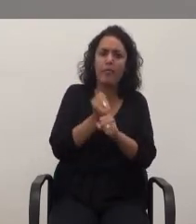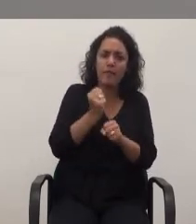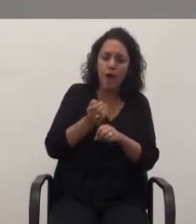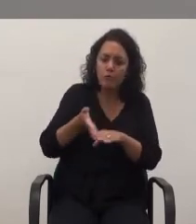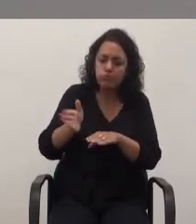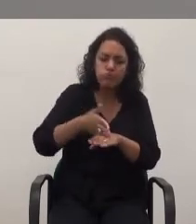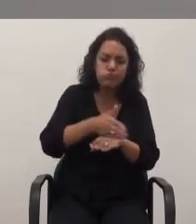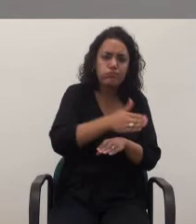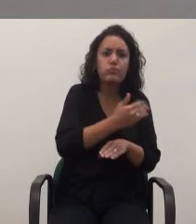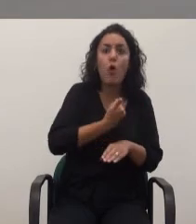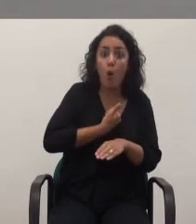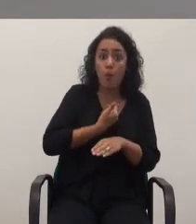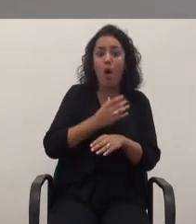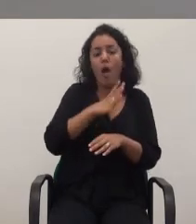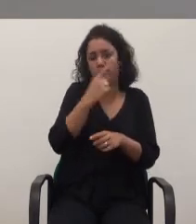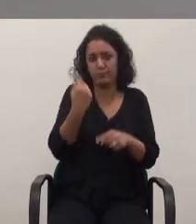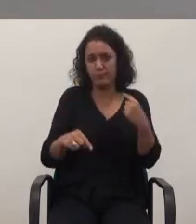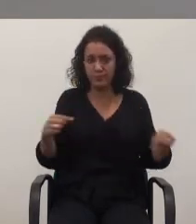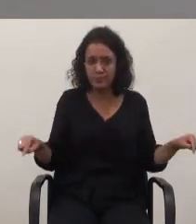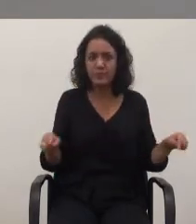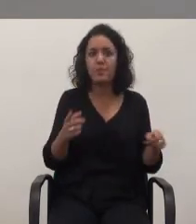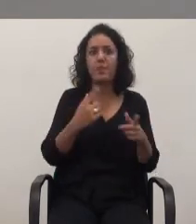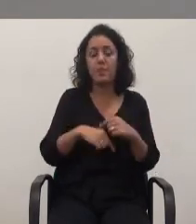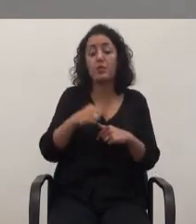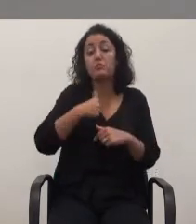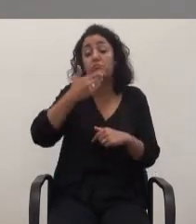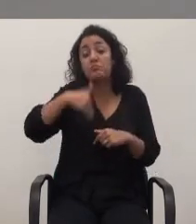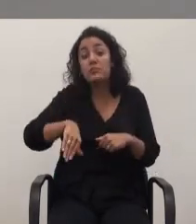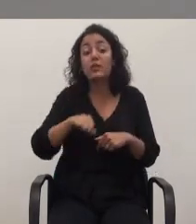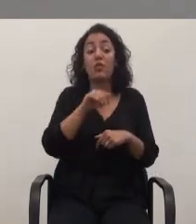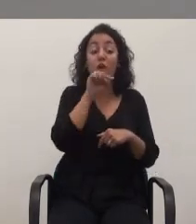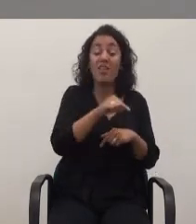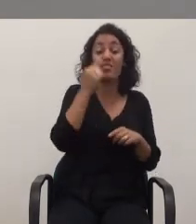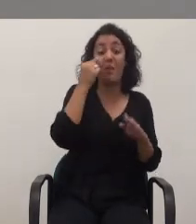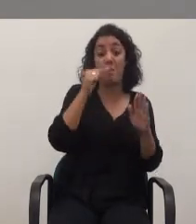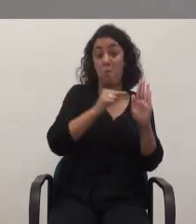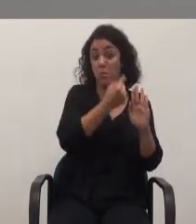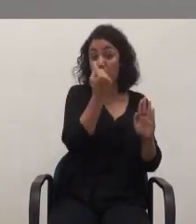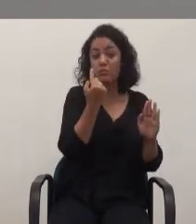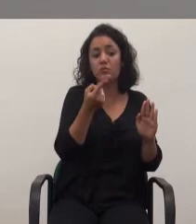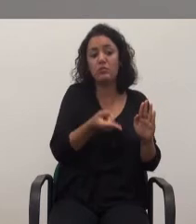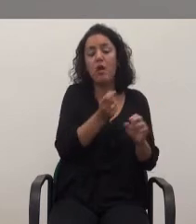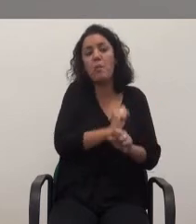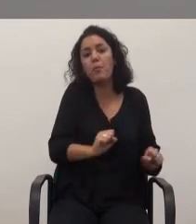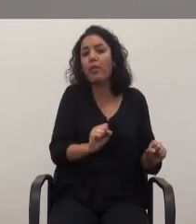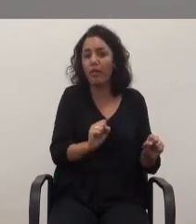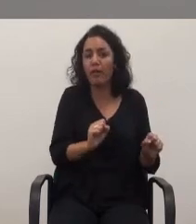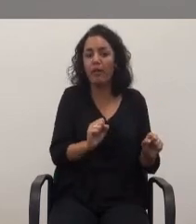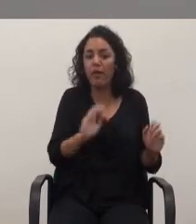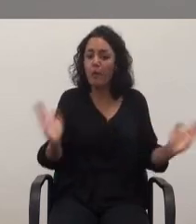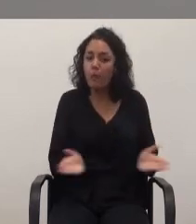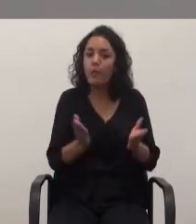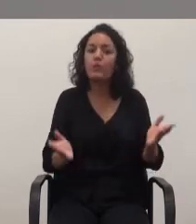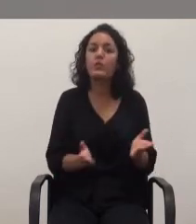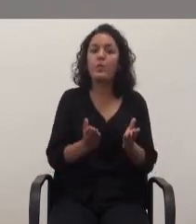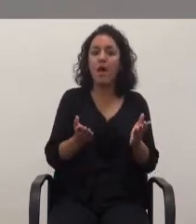hacen o que entiendo que pueden contribuir a que efectivamente esto suceda. Por ahí, acciones que